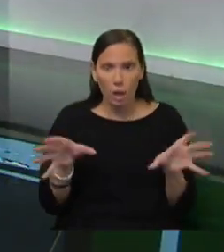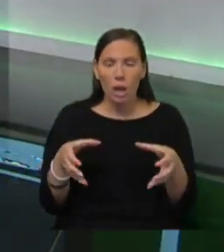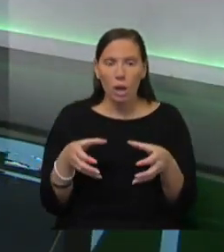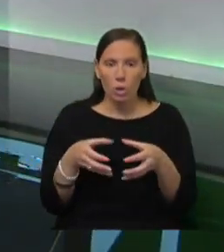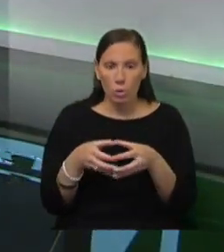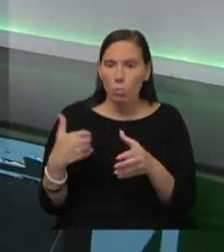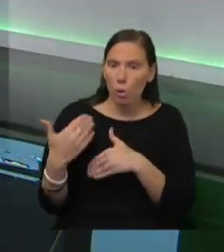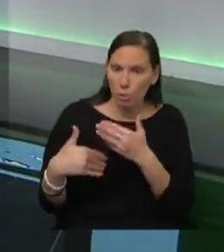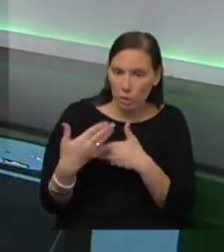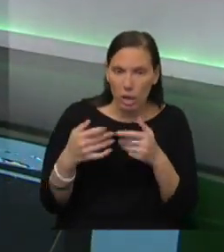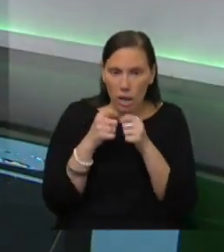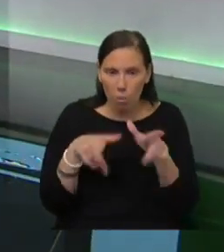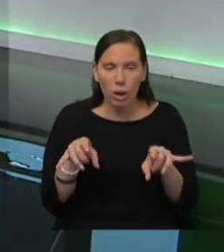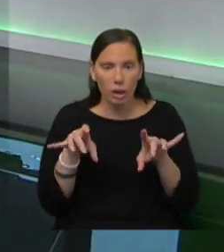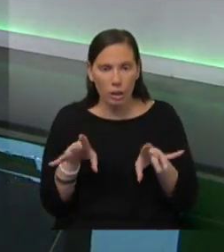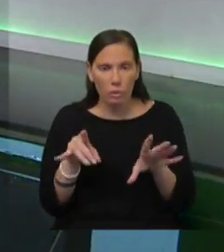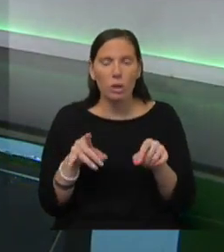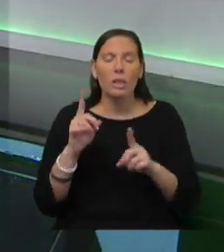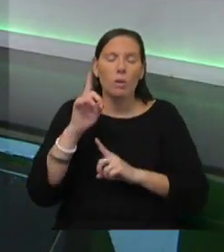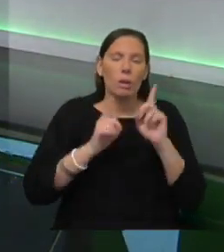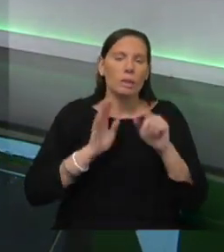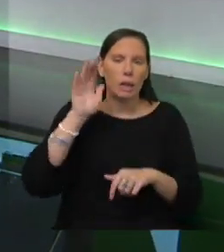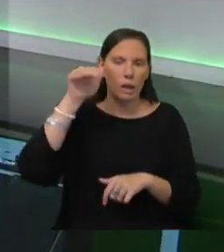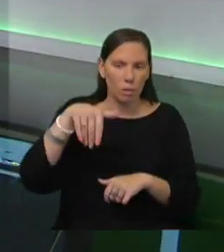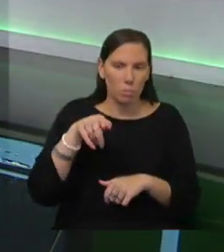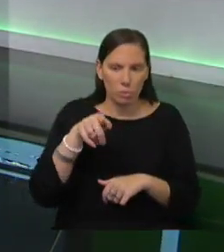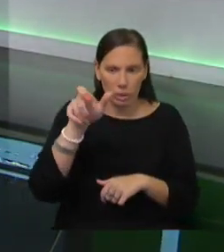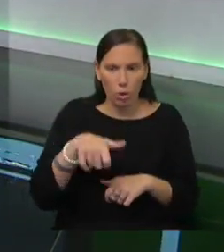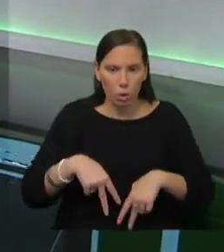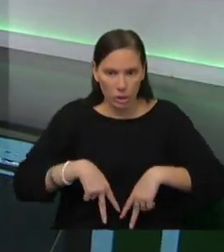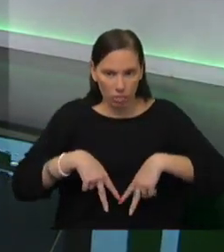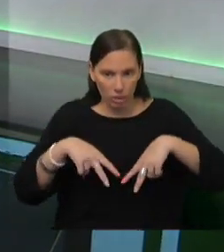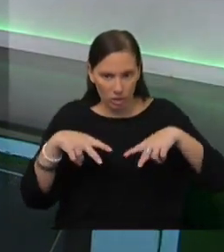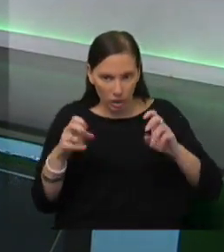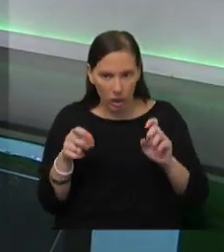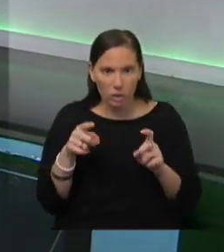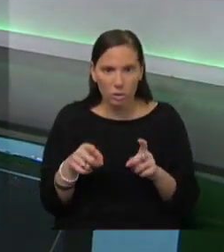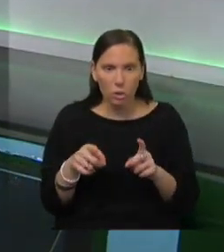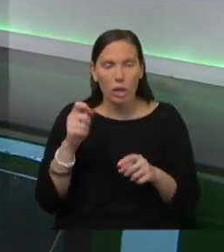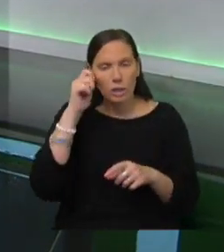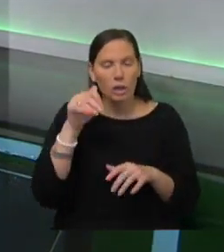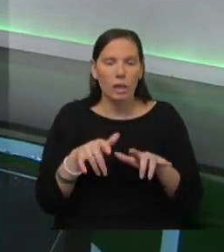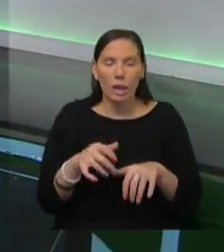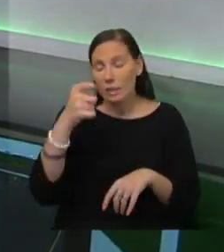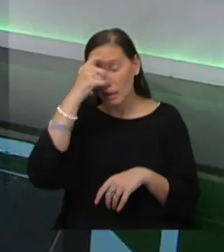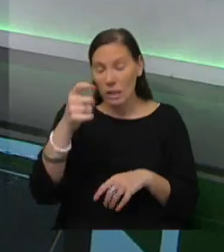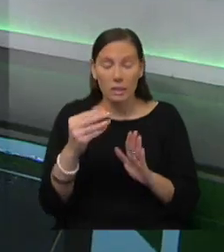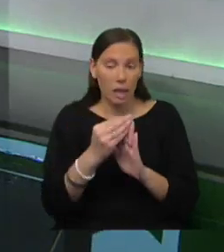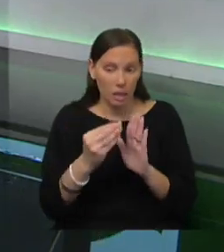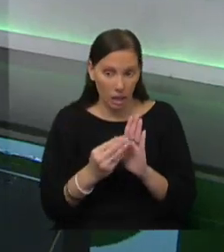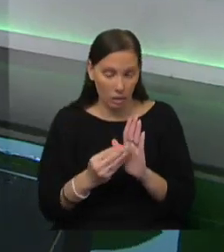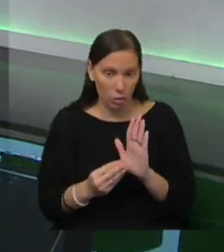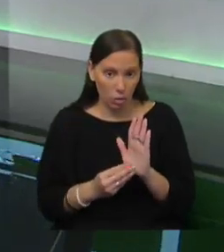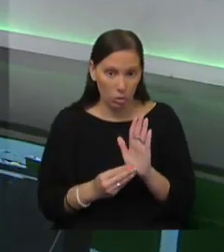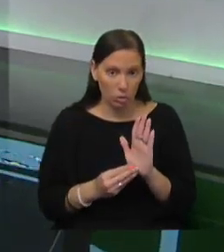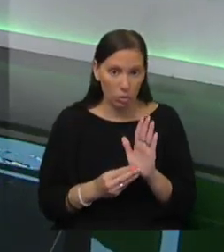procesamiento de lenguaje natural de la Universidad de la República tiene que ver con investigaciones justamente en Inteligencia artificial en ciencia de datos y demás Así